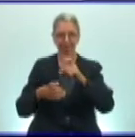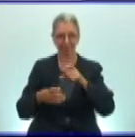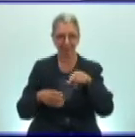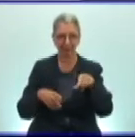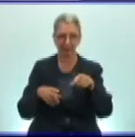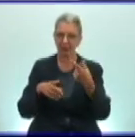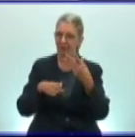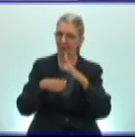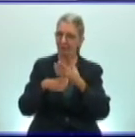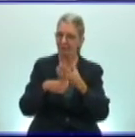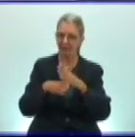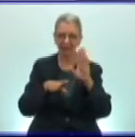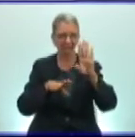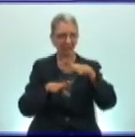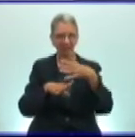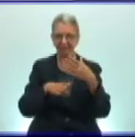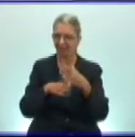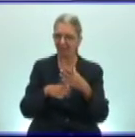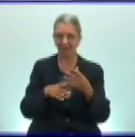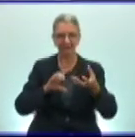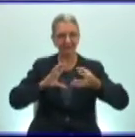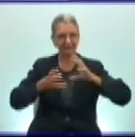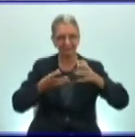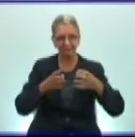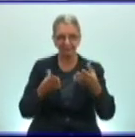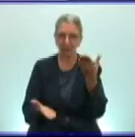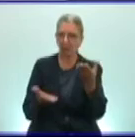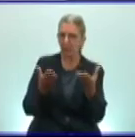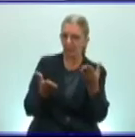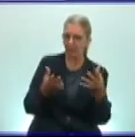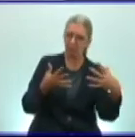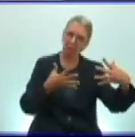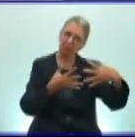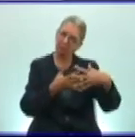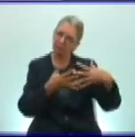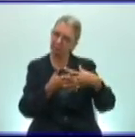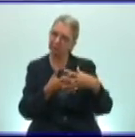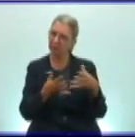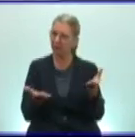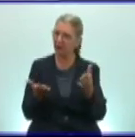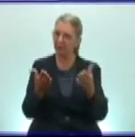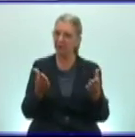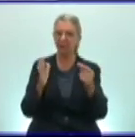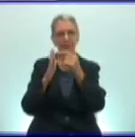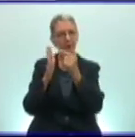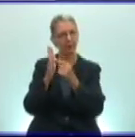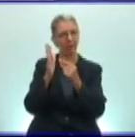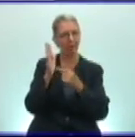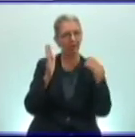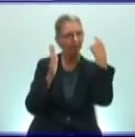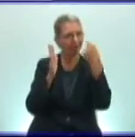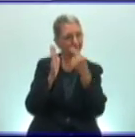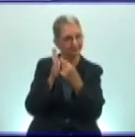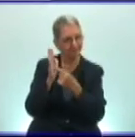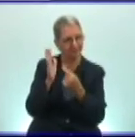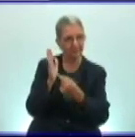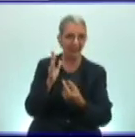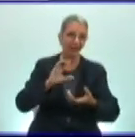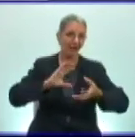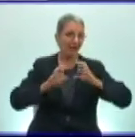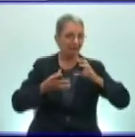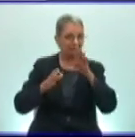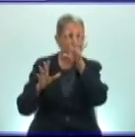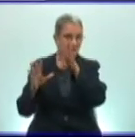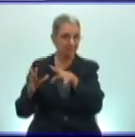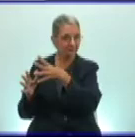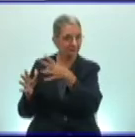tabla periódica, solo con la ayuda de comparaciones y analogías entre las propiedades. La forma se asemeja a la tabla larga que